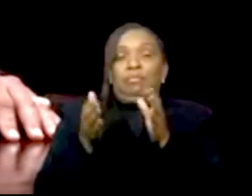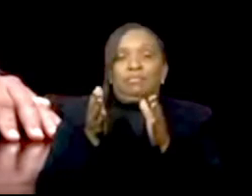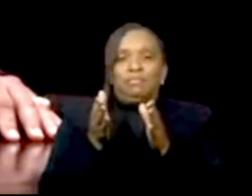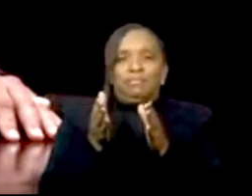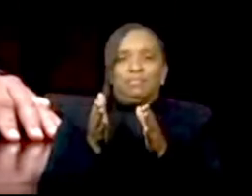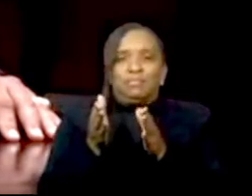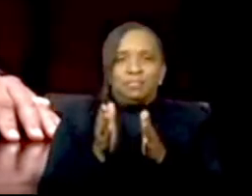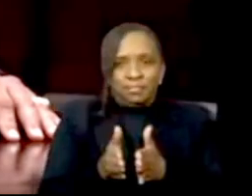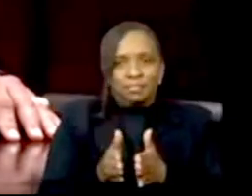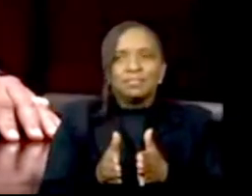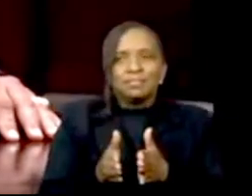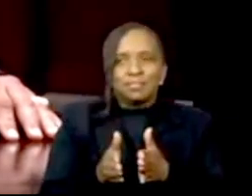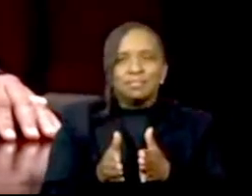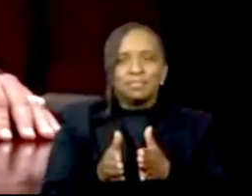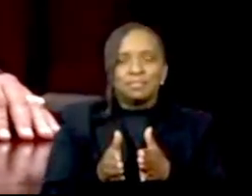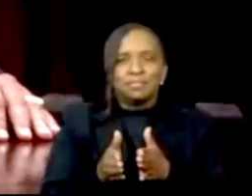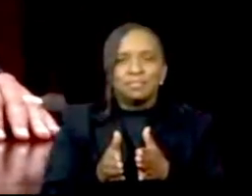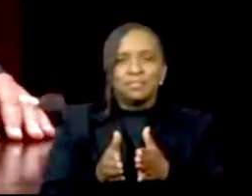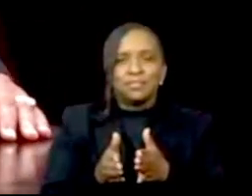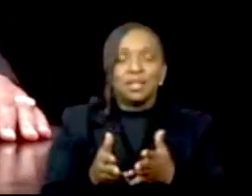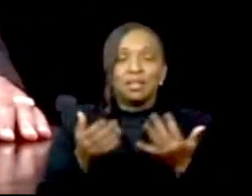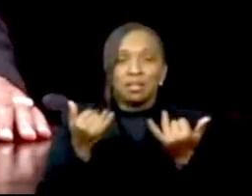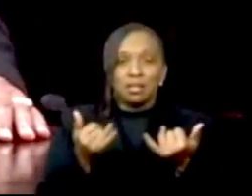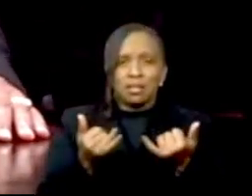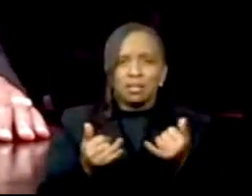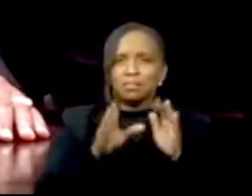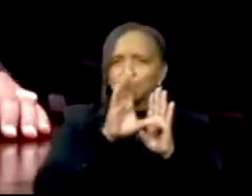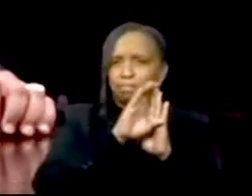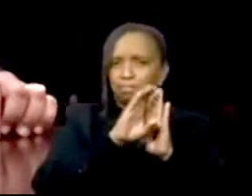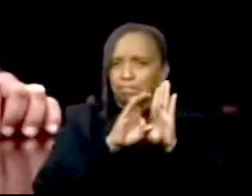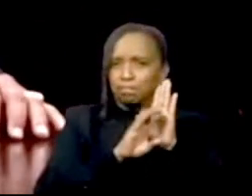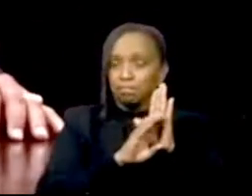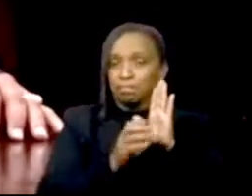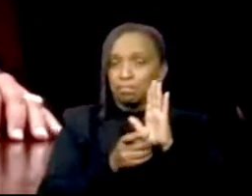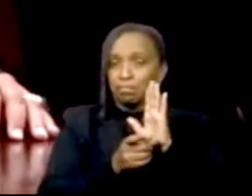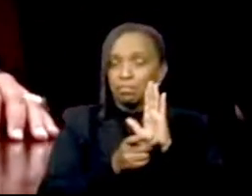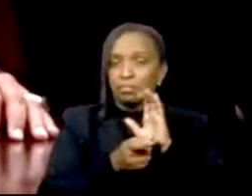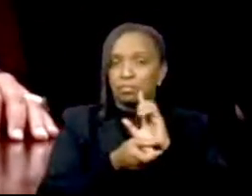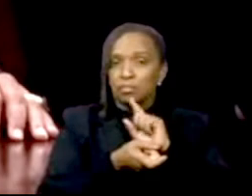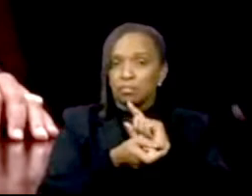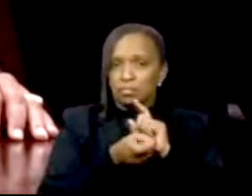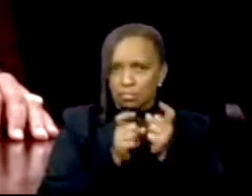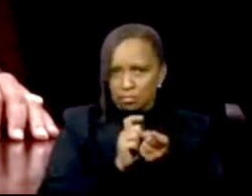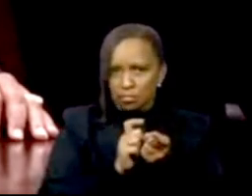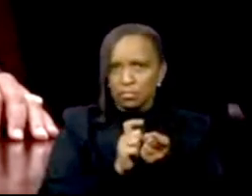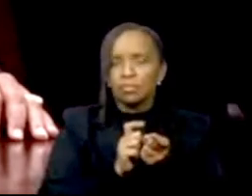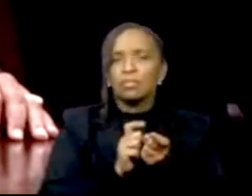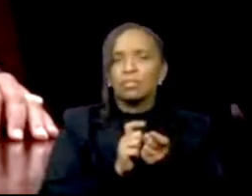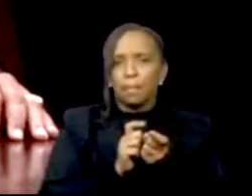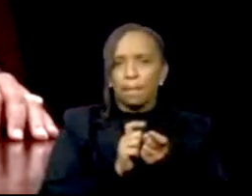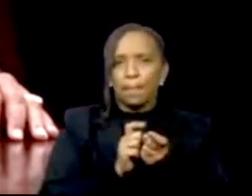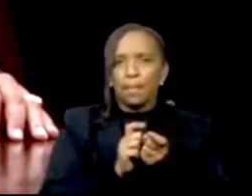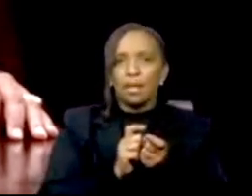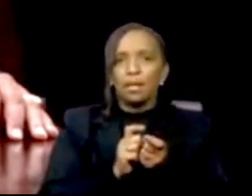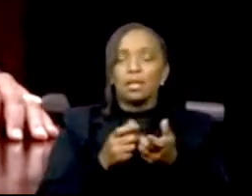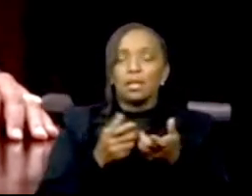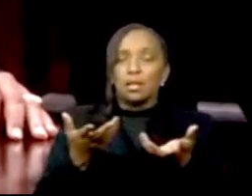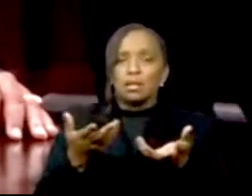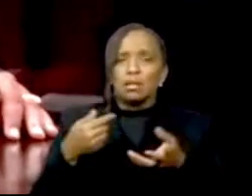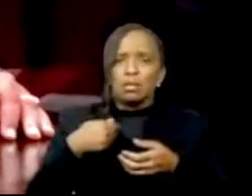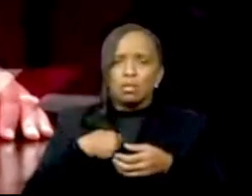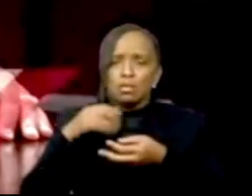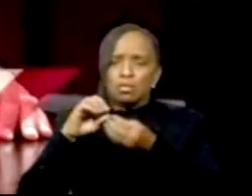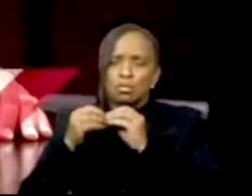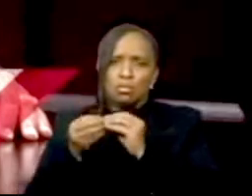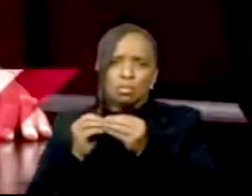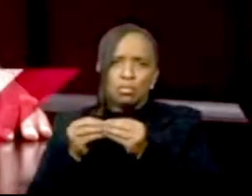Hoy nosotros nos sentimos que la representación de mi circunscripción número 5, provincia Santo Domingo,